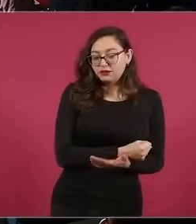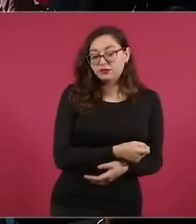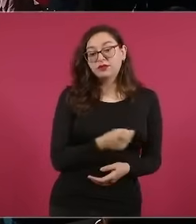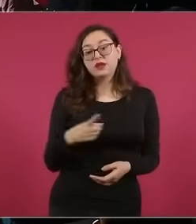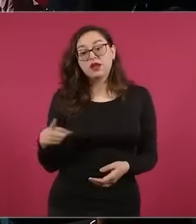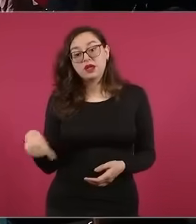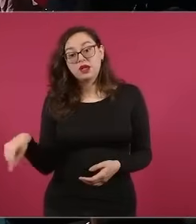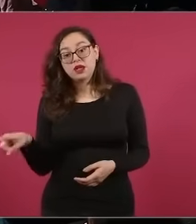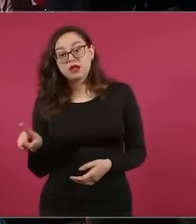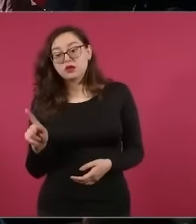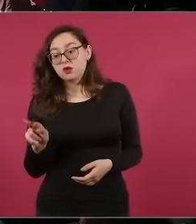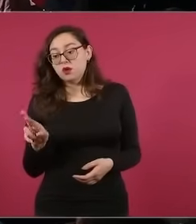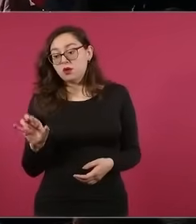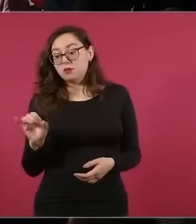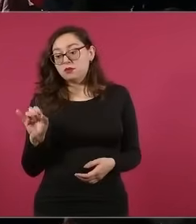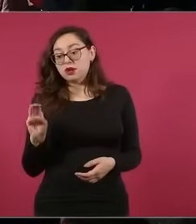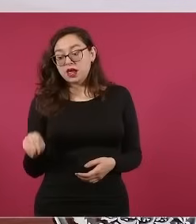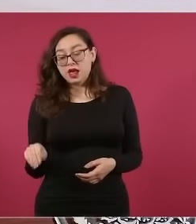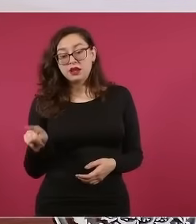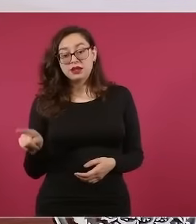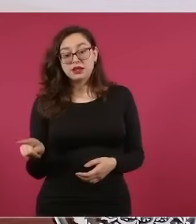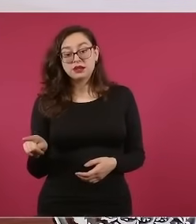perdieron cuántos distritos?